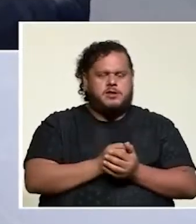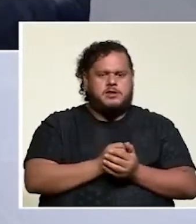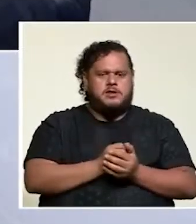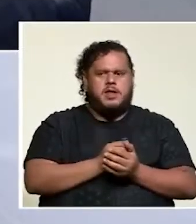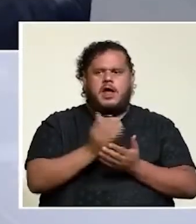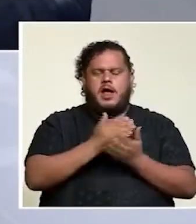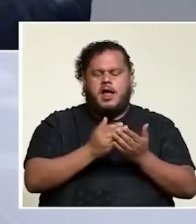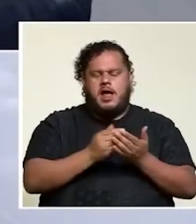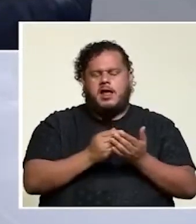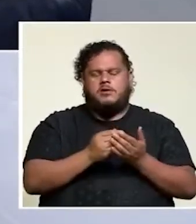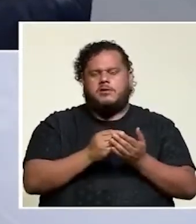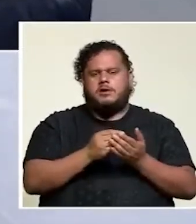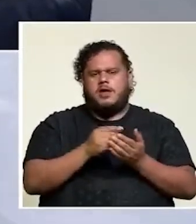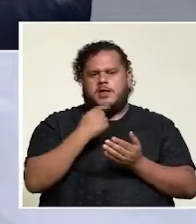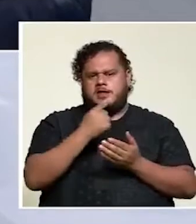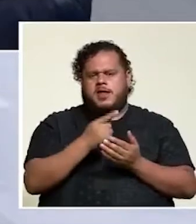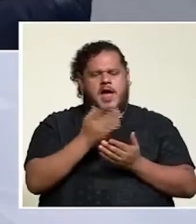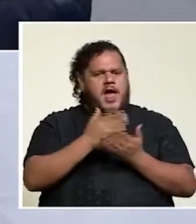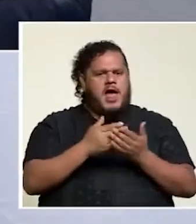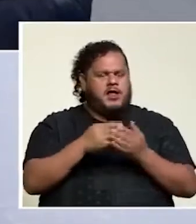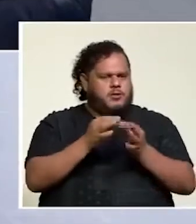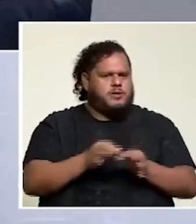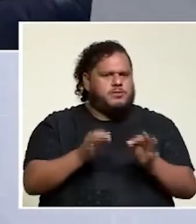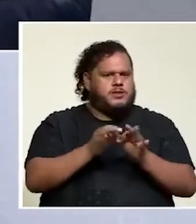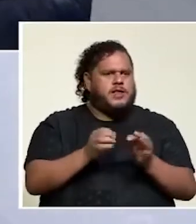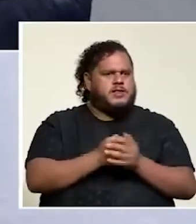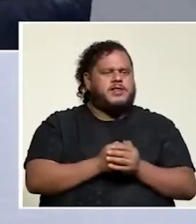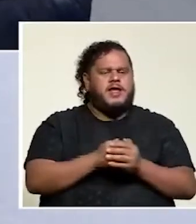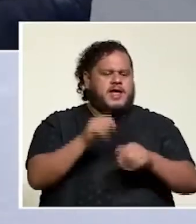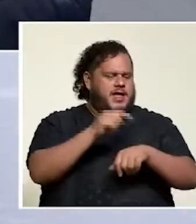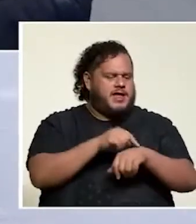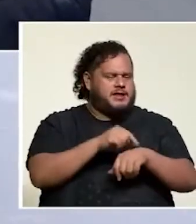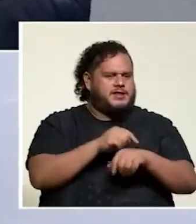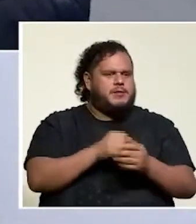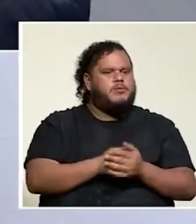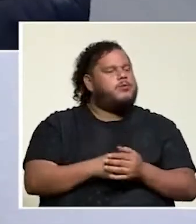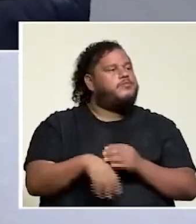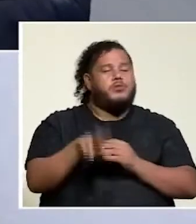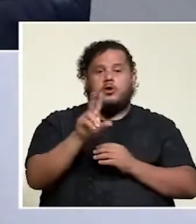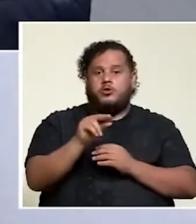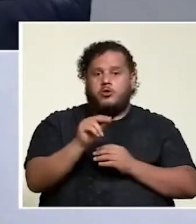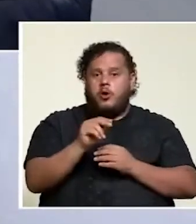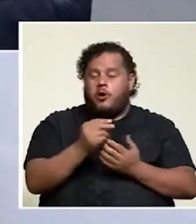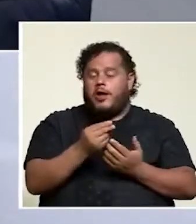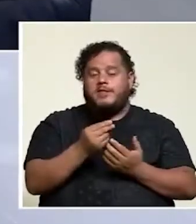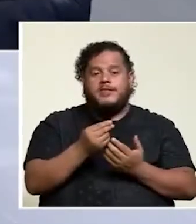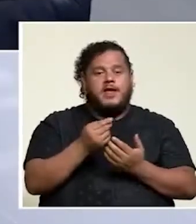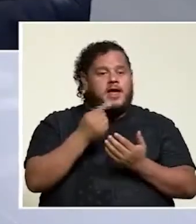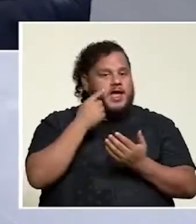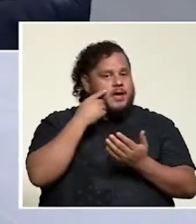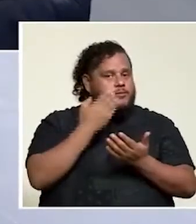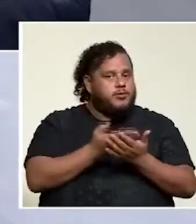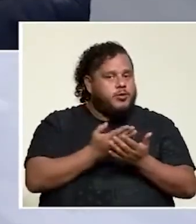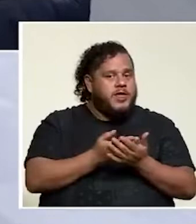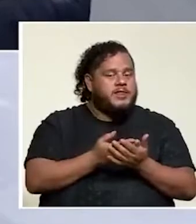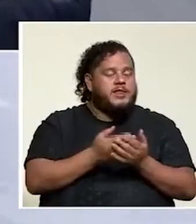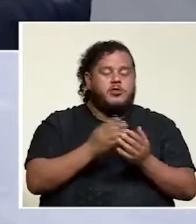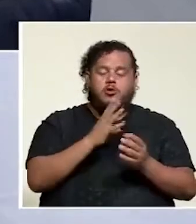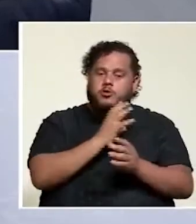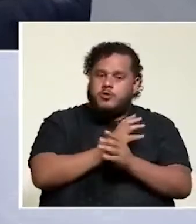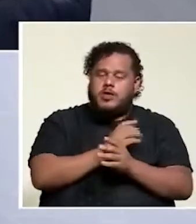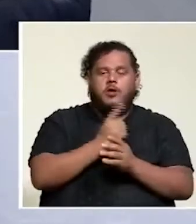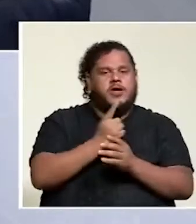algo que apuntabas, Álvaro, que me parece que es fundamental, la estrategia, el timing, ¿verdad? No es prudente este tipo de situaciones para ningún candidato